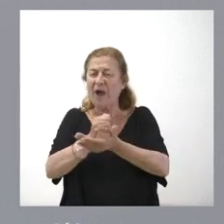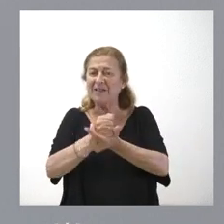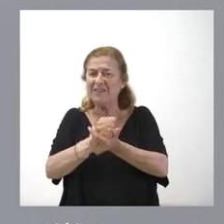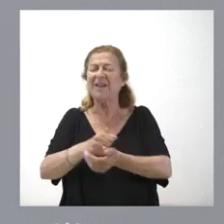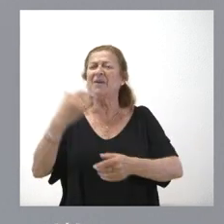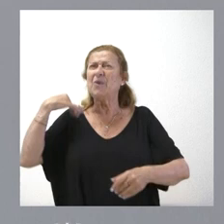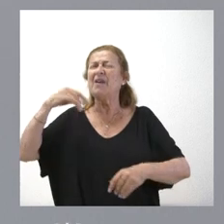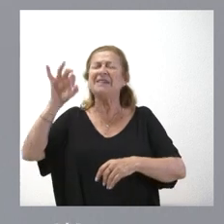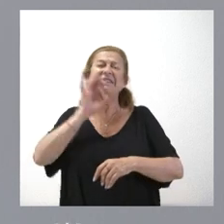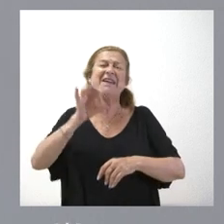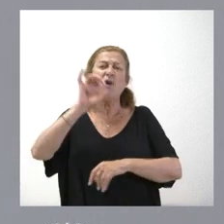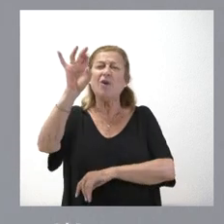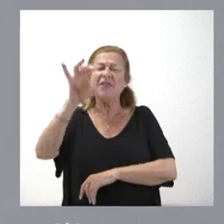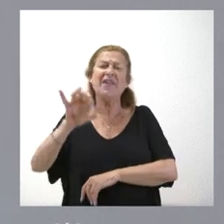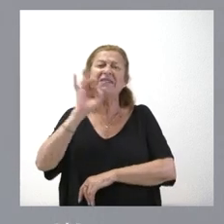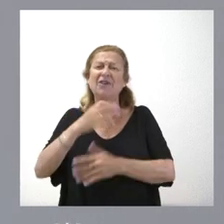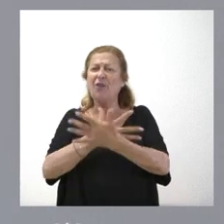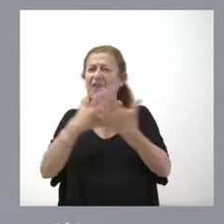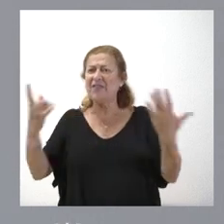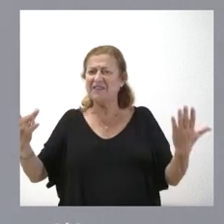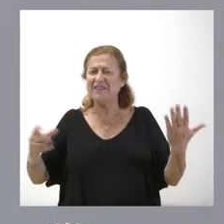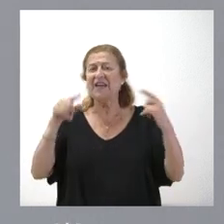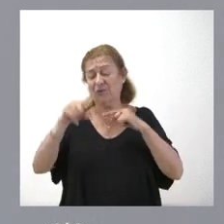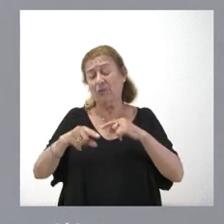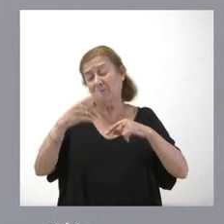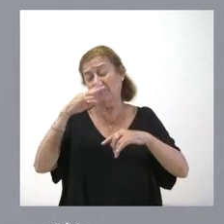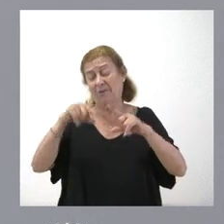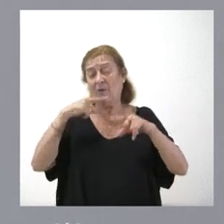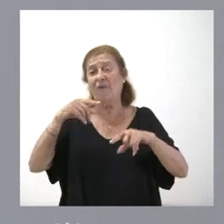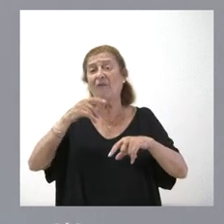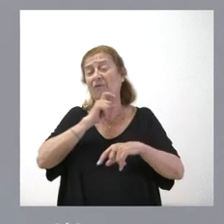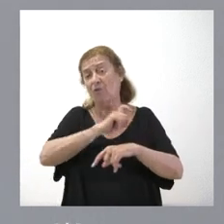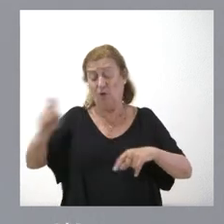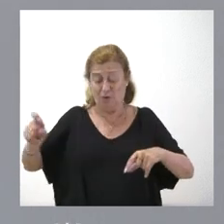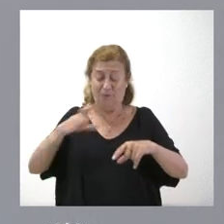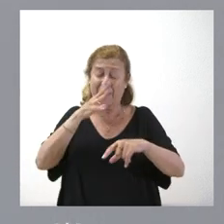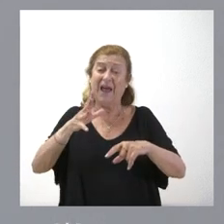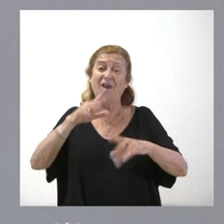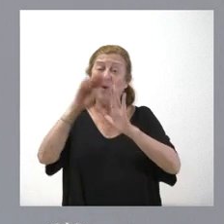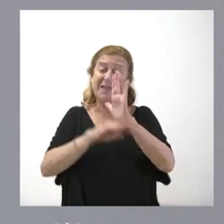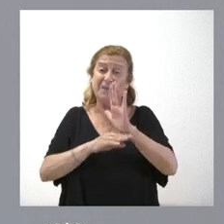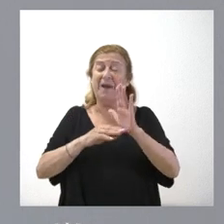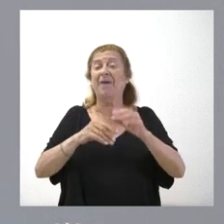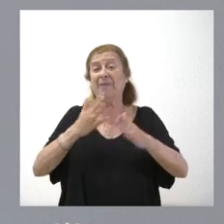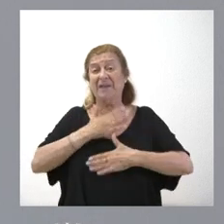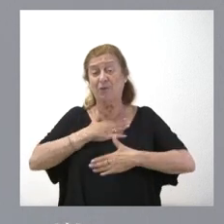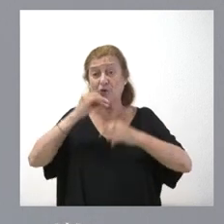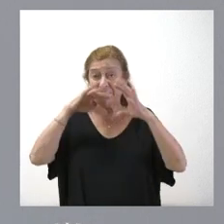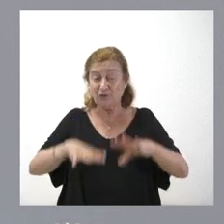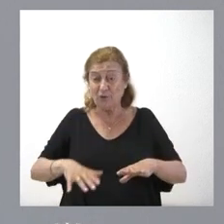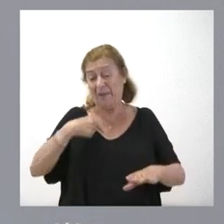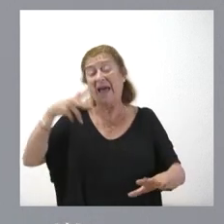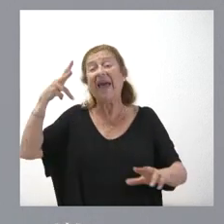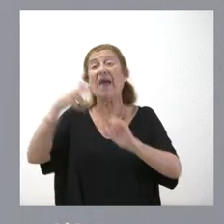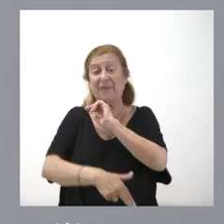siglo XV y principios del siglo XV y con esto en función de la normativa del patrimonio histórico se evita una posible salida del país de este